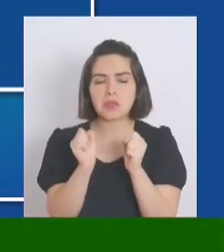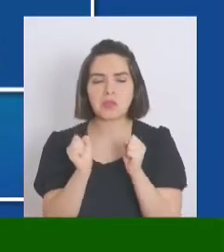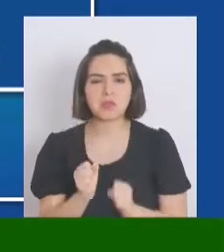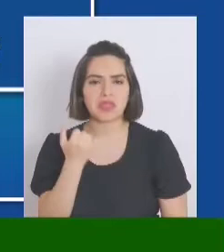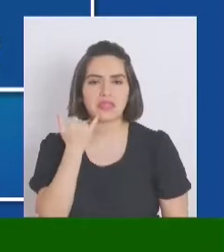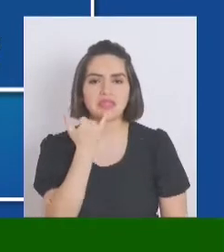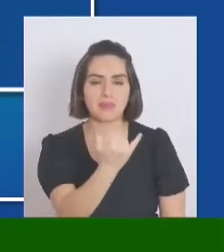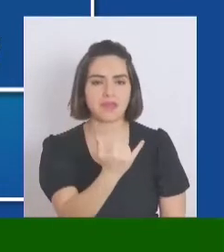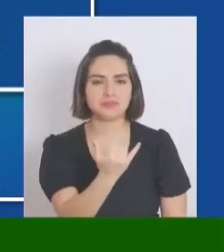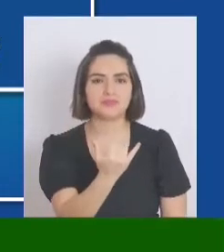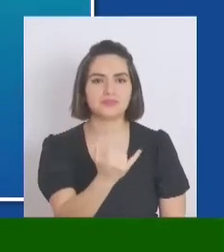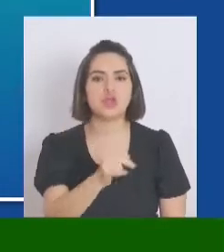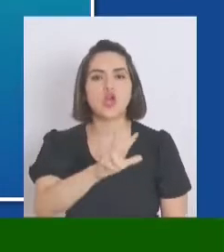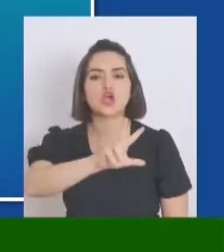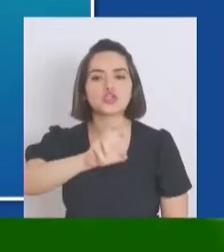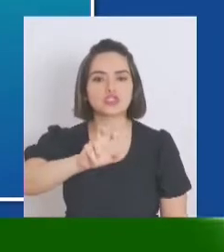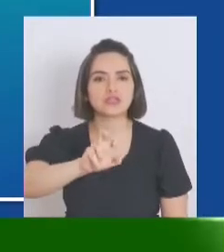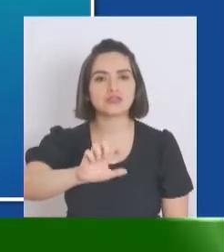llamar al fono